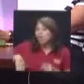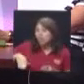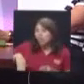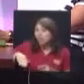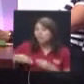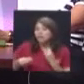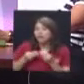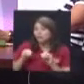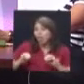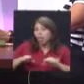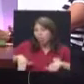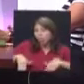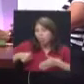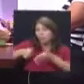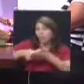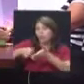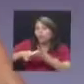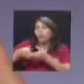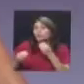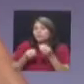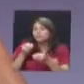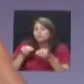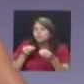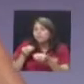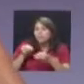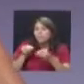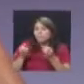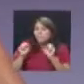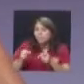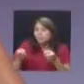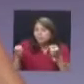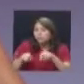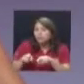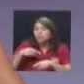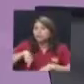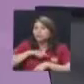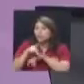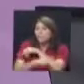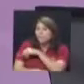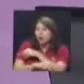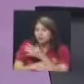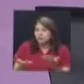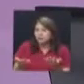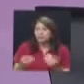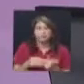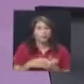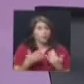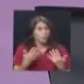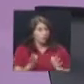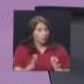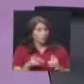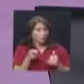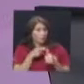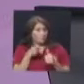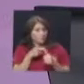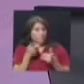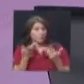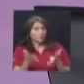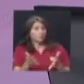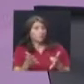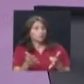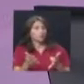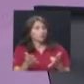este levantamiento de esta prohibición bien en principio el estado costarricense